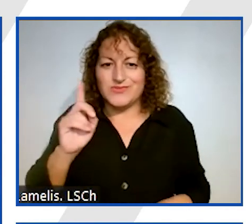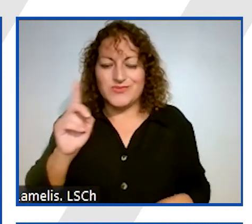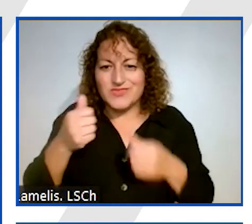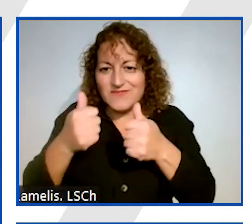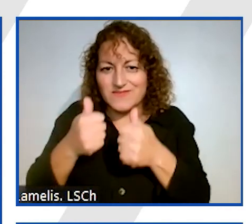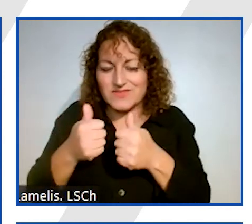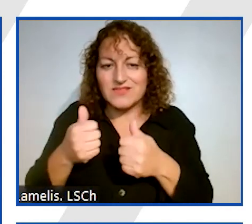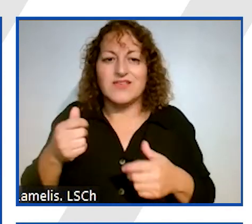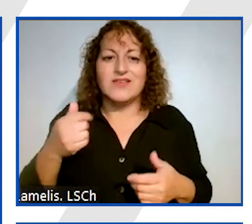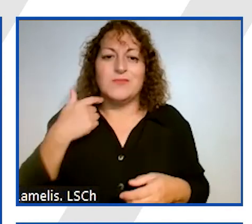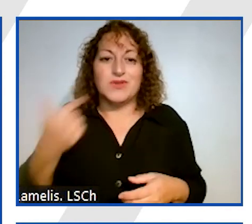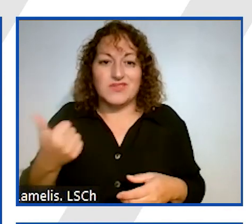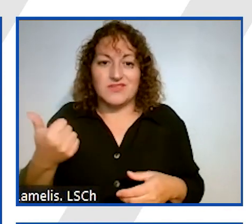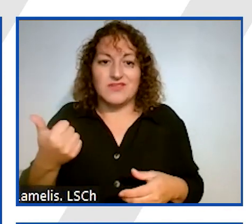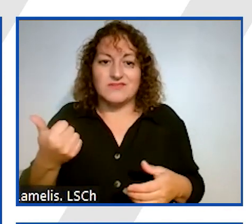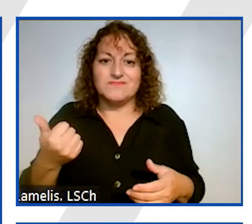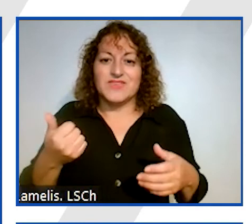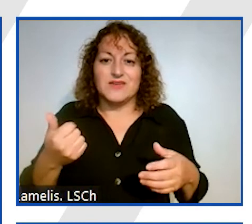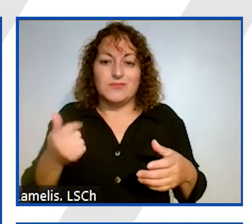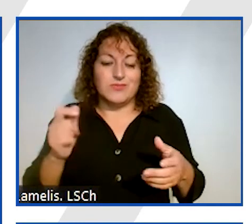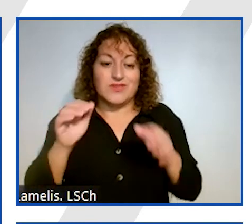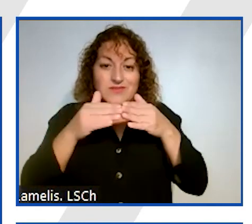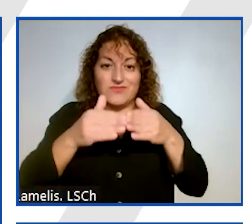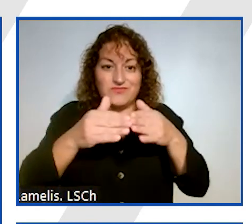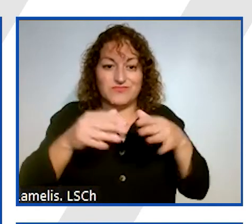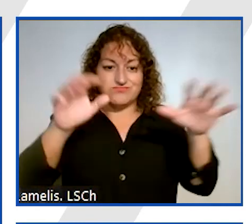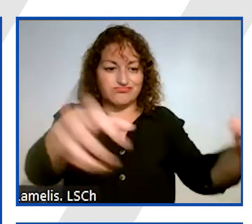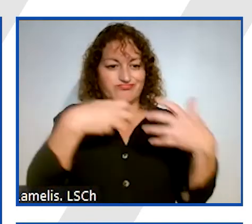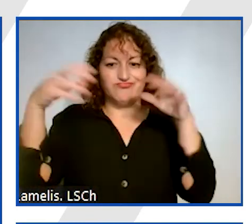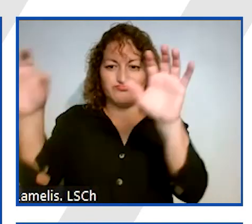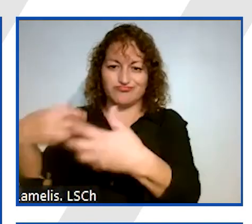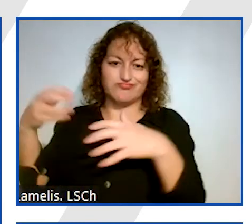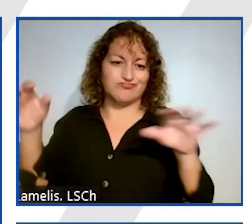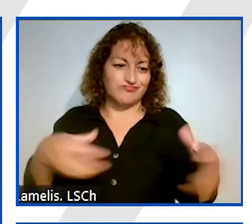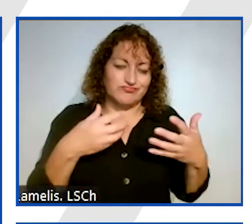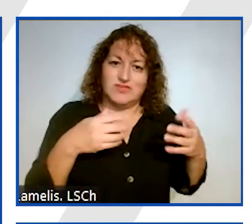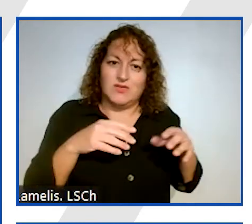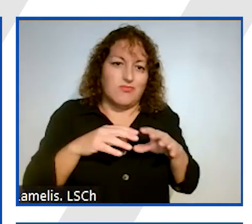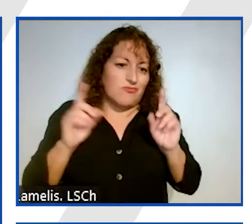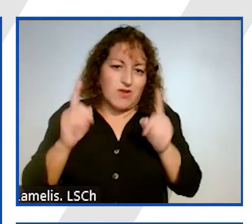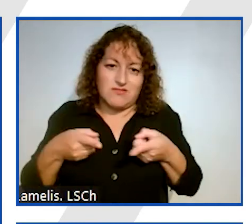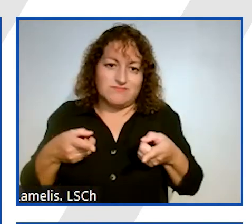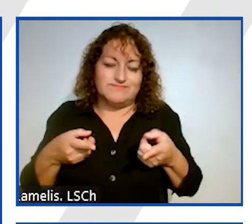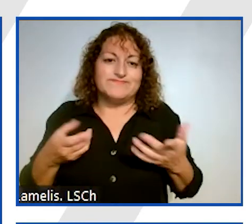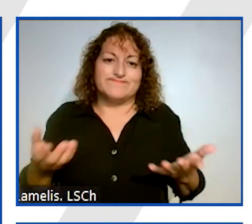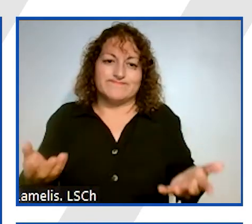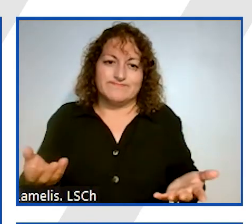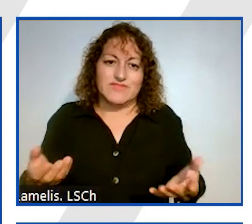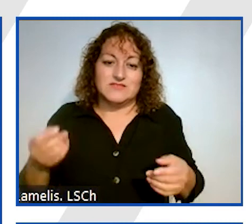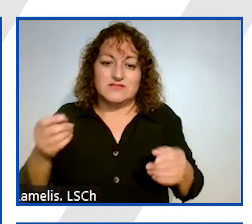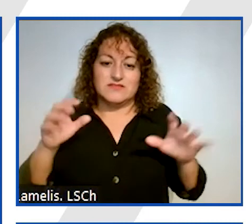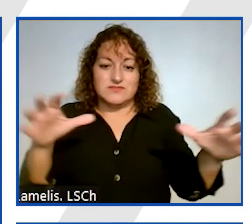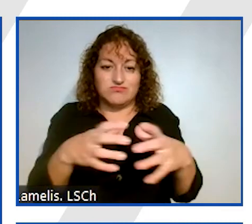porque siguen aumentando los desembarques, sigue aumentando el consumo y se sigue ampliando la